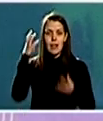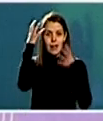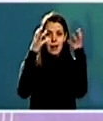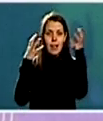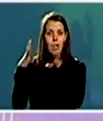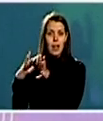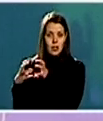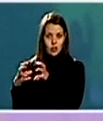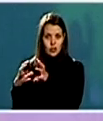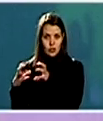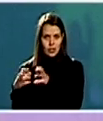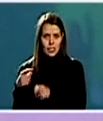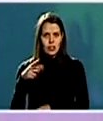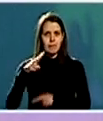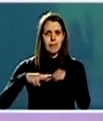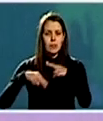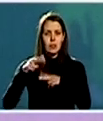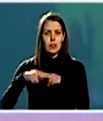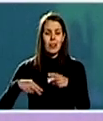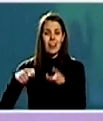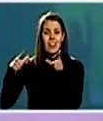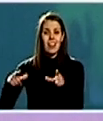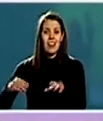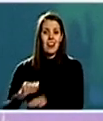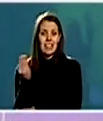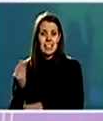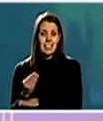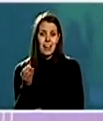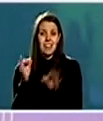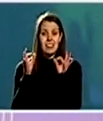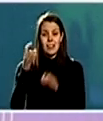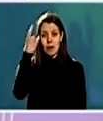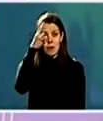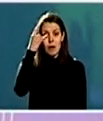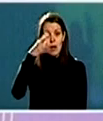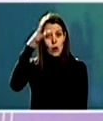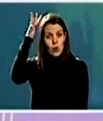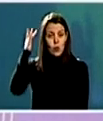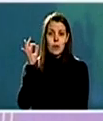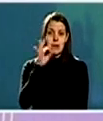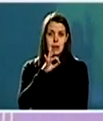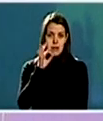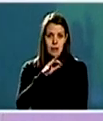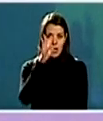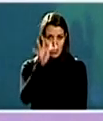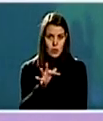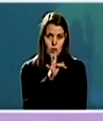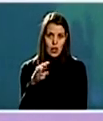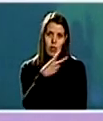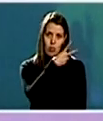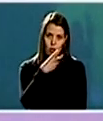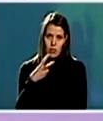a gran galloso Castro contar na de recría de raza rubia galega que albergará má